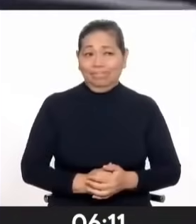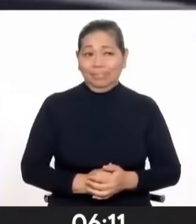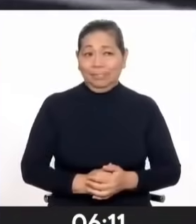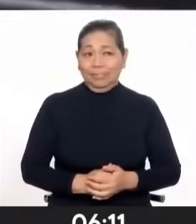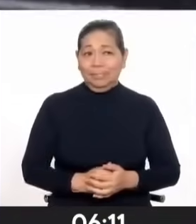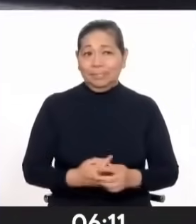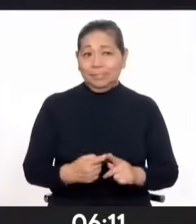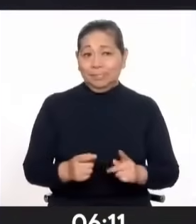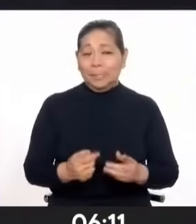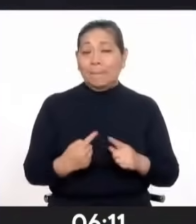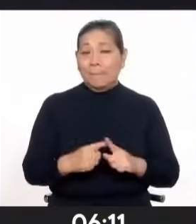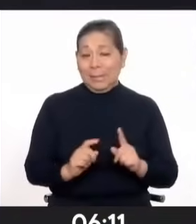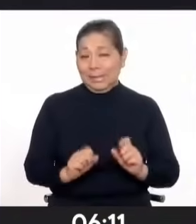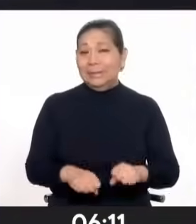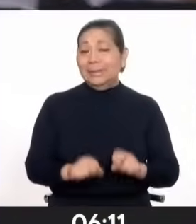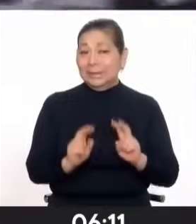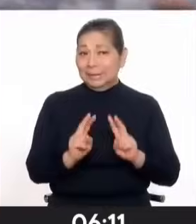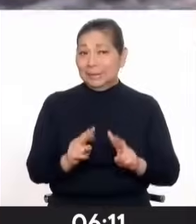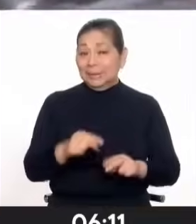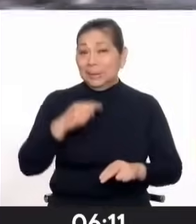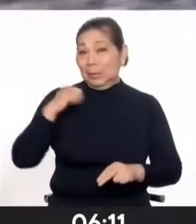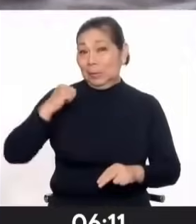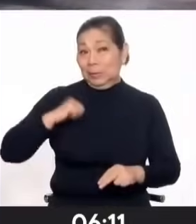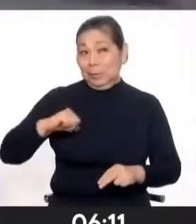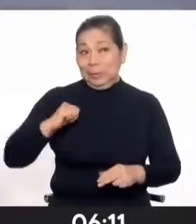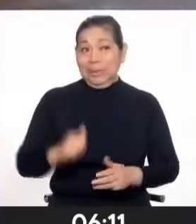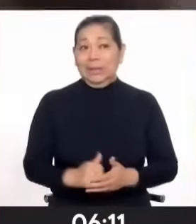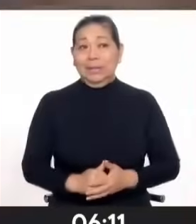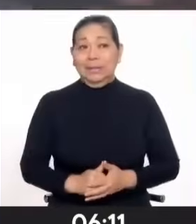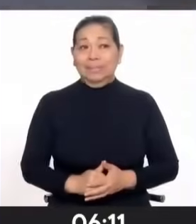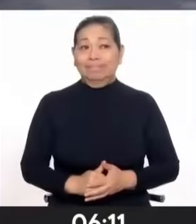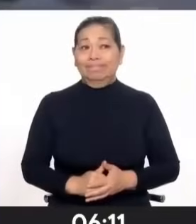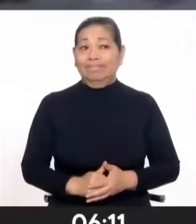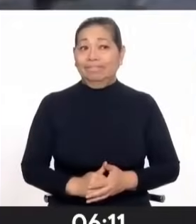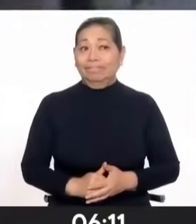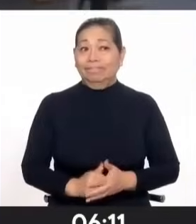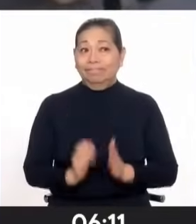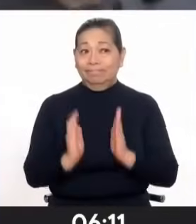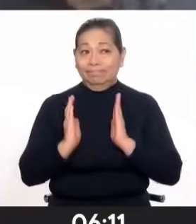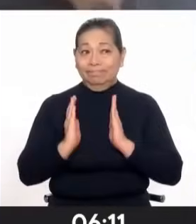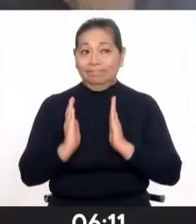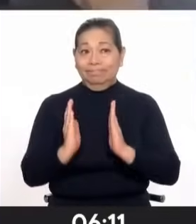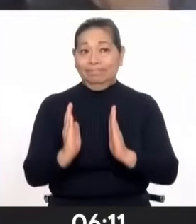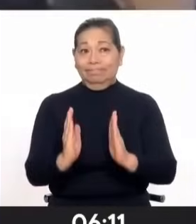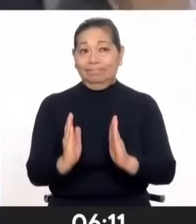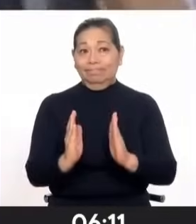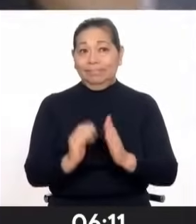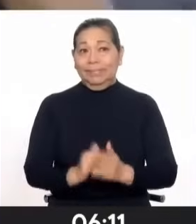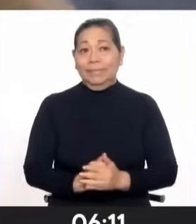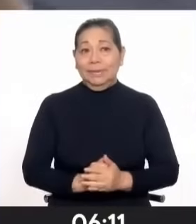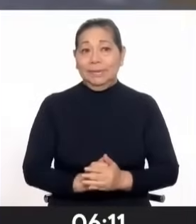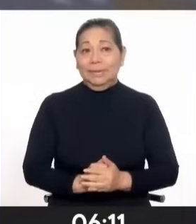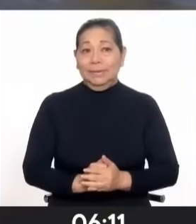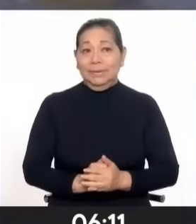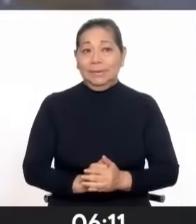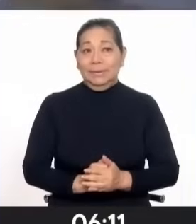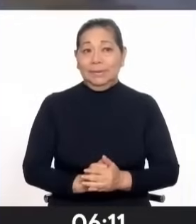con este operativo. Pero sin embargo, lo que nos ha dicho la municipalidad es que estaban ocupando el lugar de manera